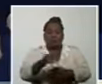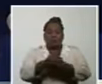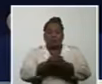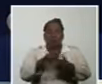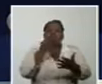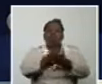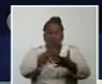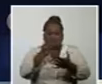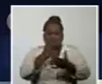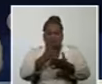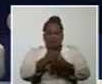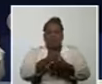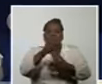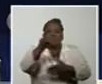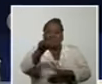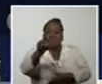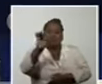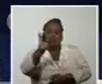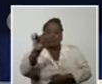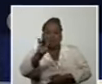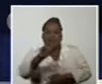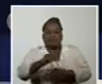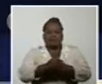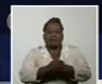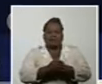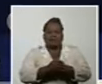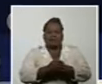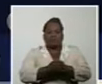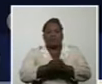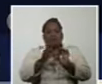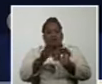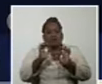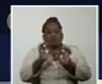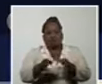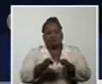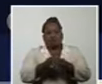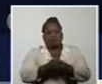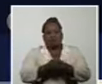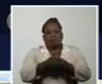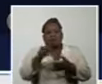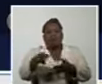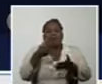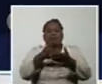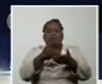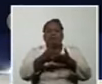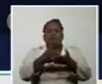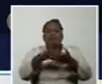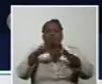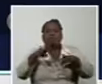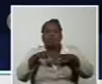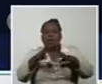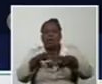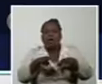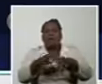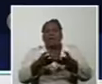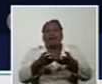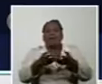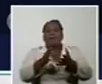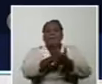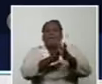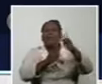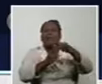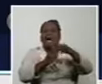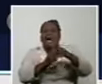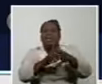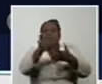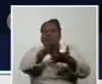confirmados, 177. Es lo que para los análisis epidemiológicos, los análisis matemáticos, le